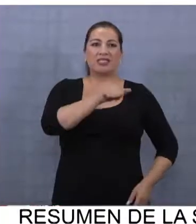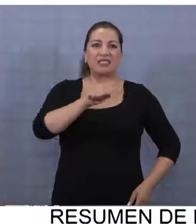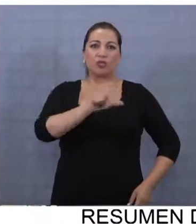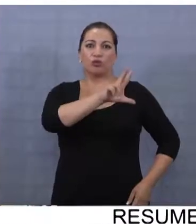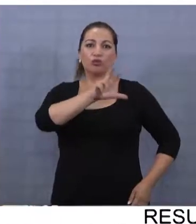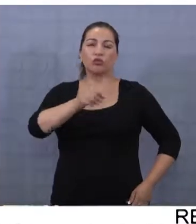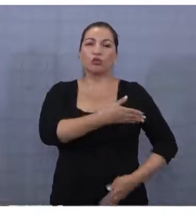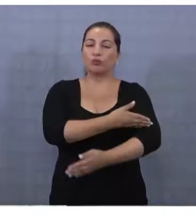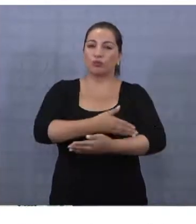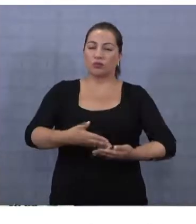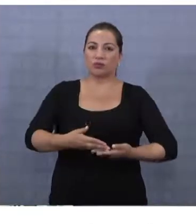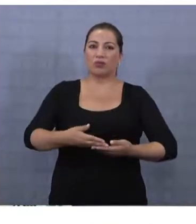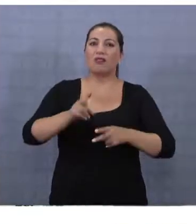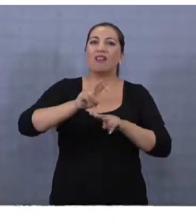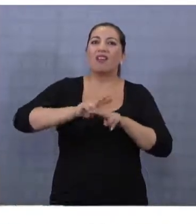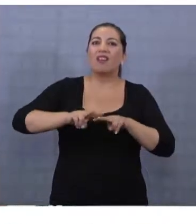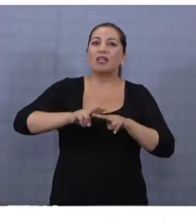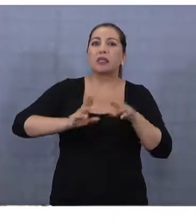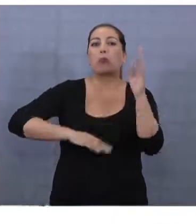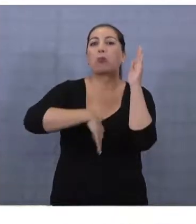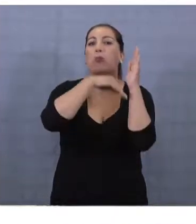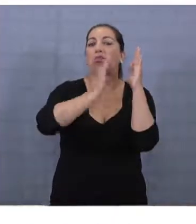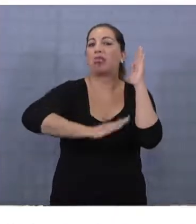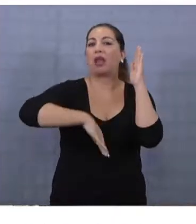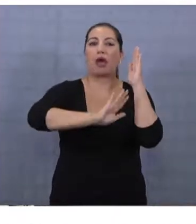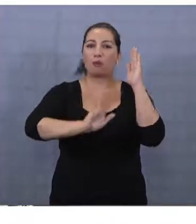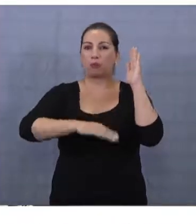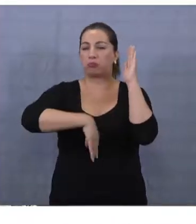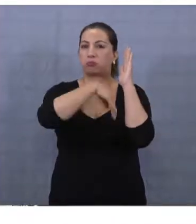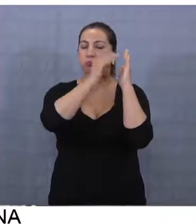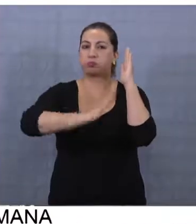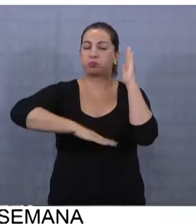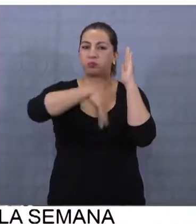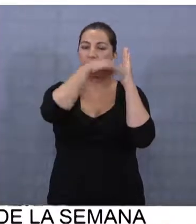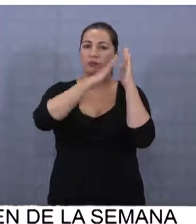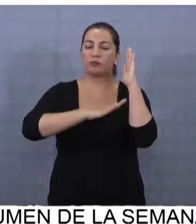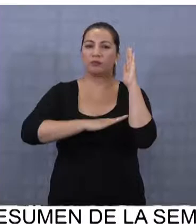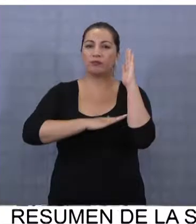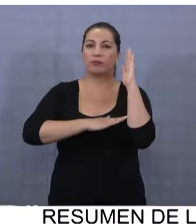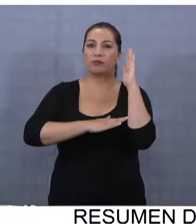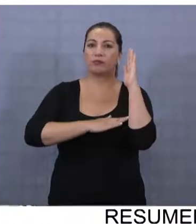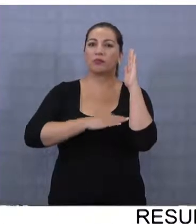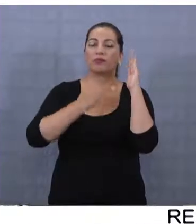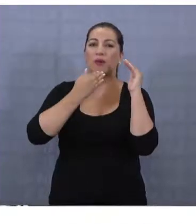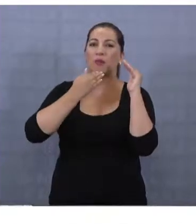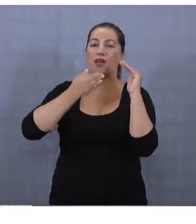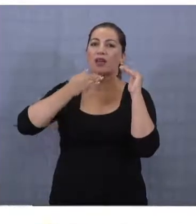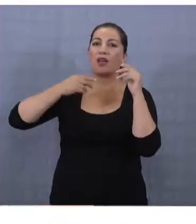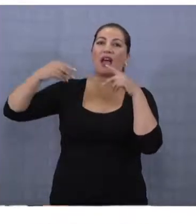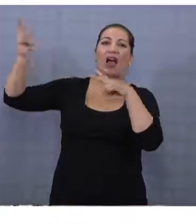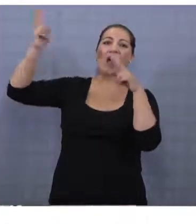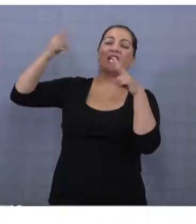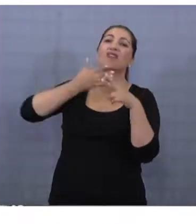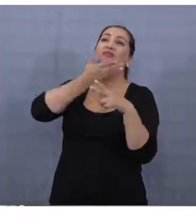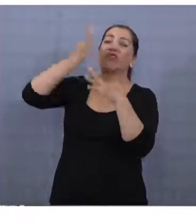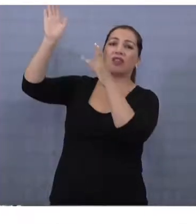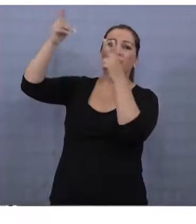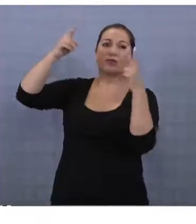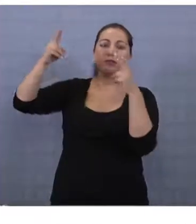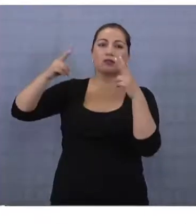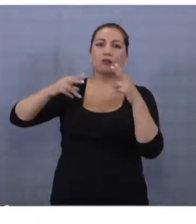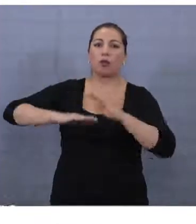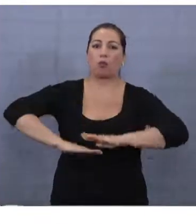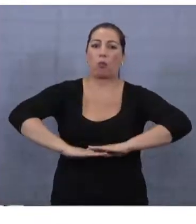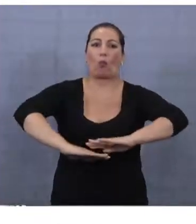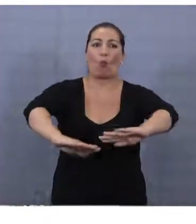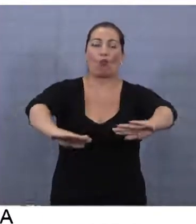800 millones de pesos, en hacer un repinte, porque esto es un repinte, habilitar un par de aire acondicionado, cambiar superficies de